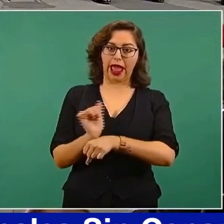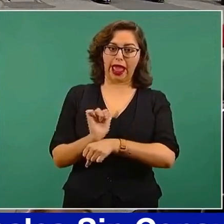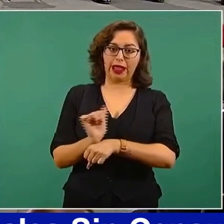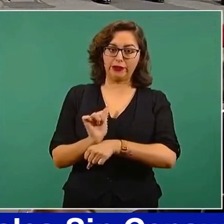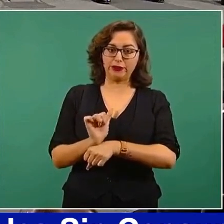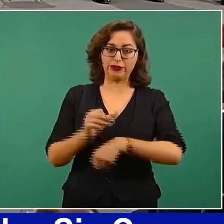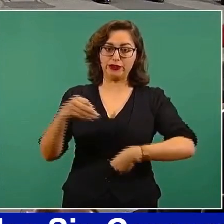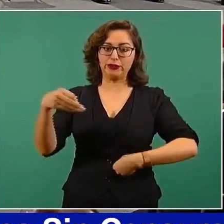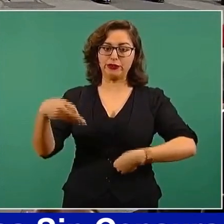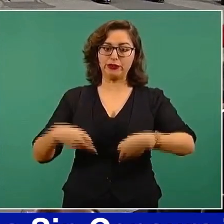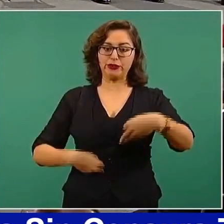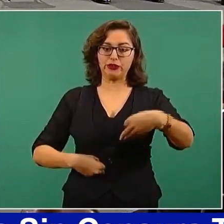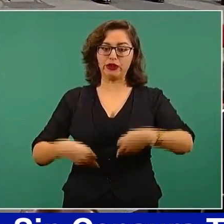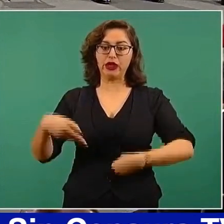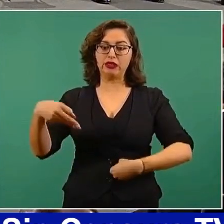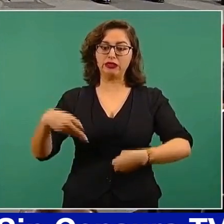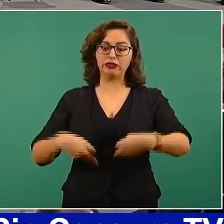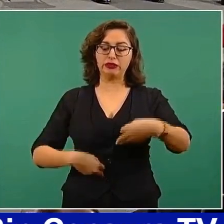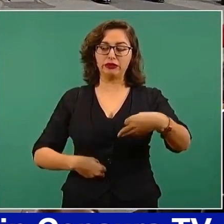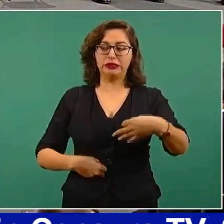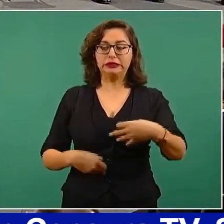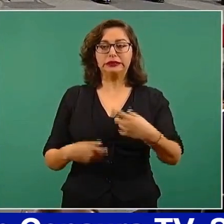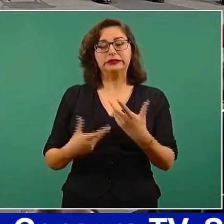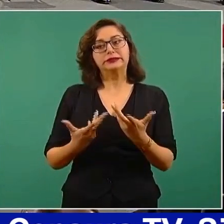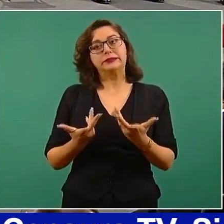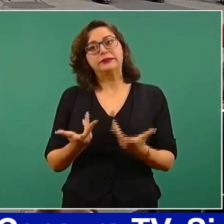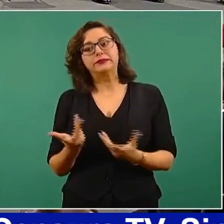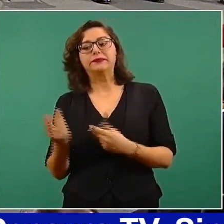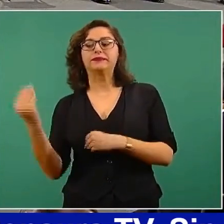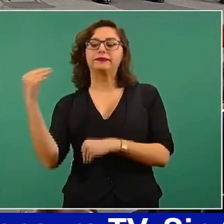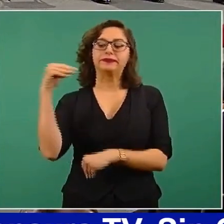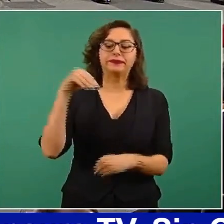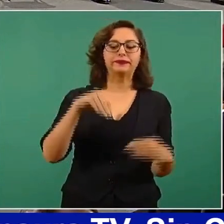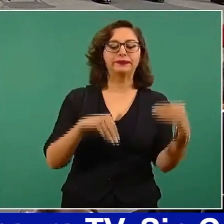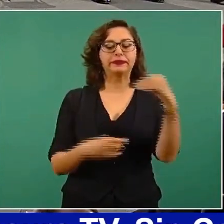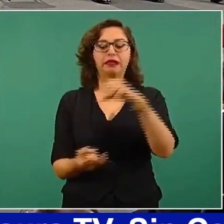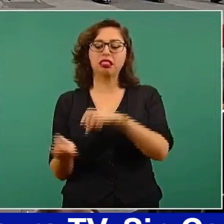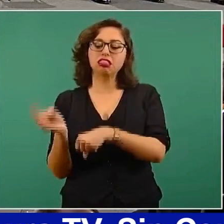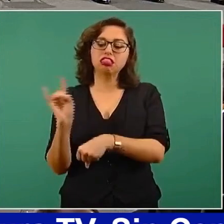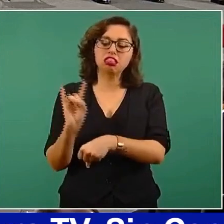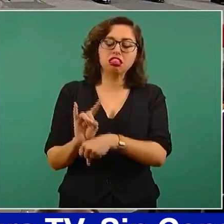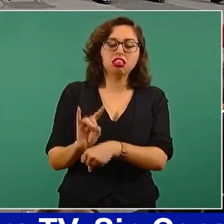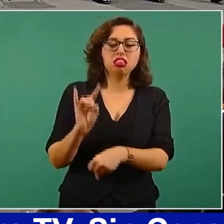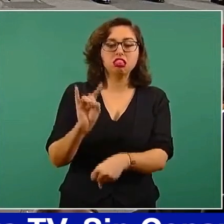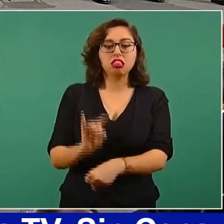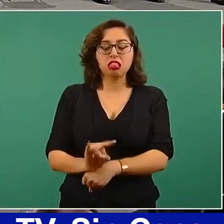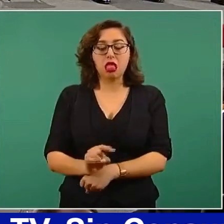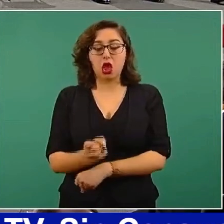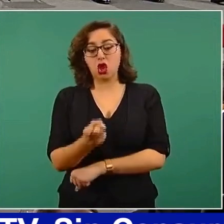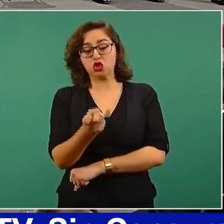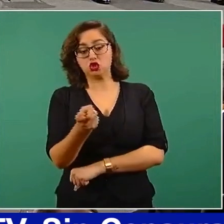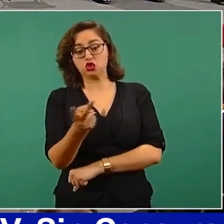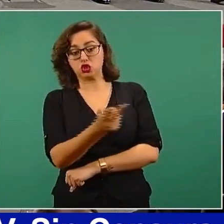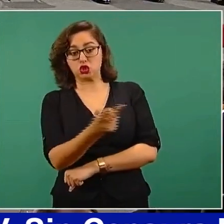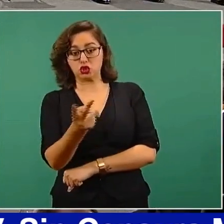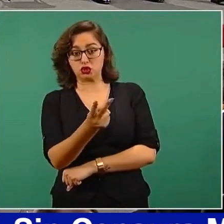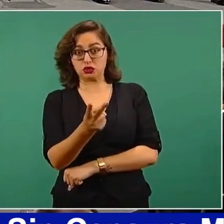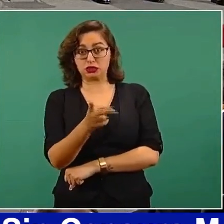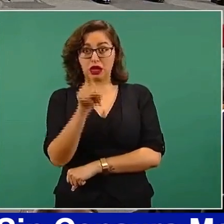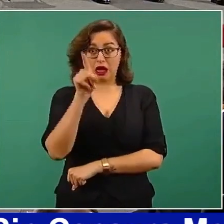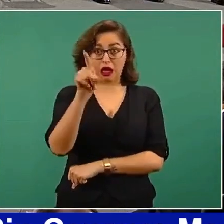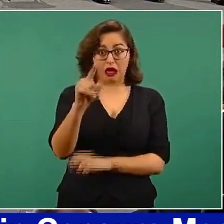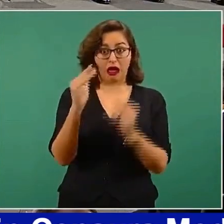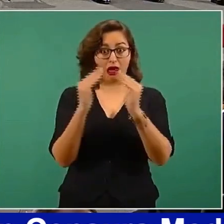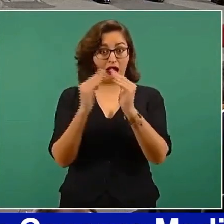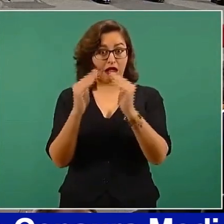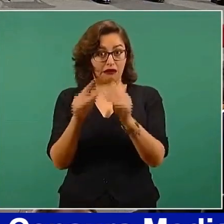escenificación ajena a la realidad, y que Cassés y su pareja habían sido detenidos desde